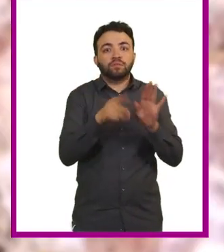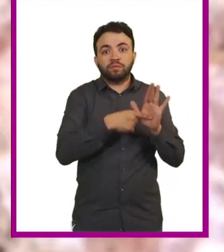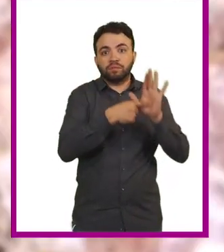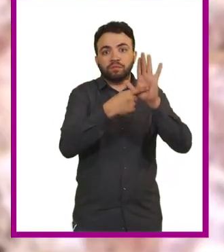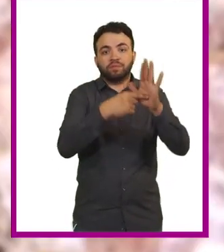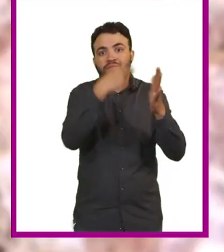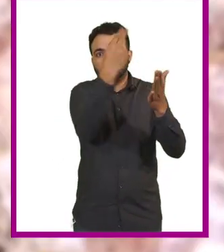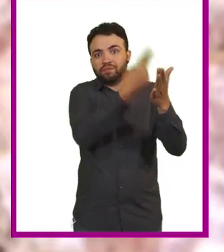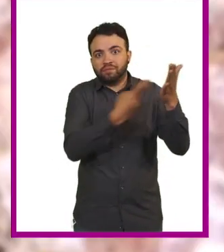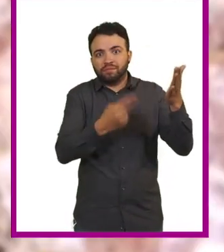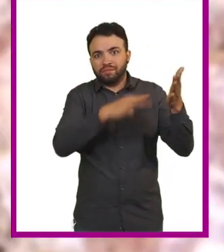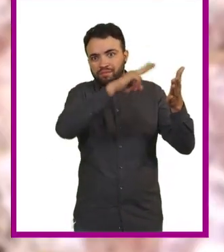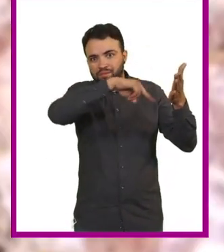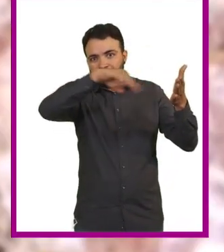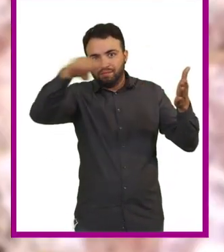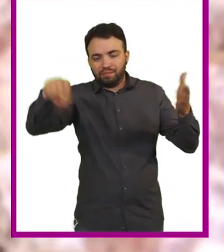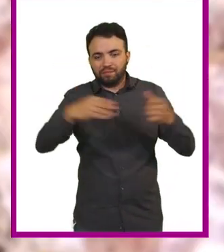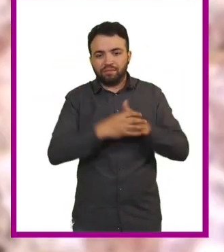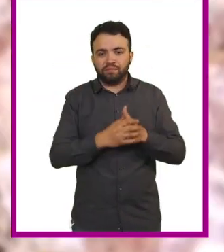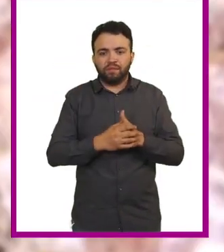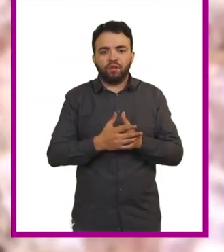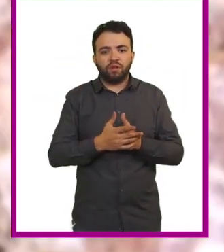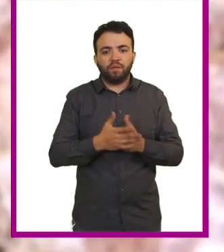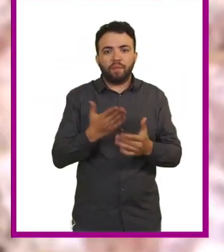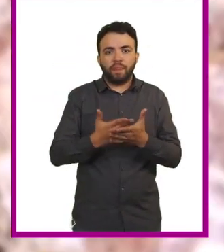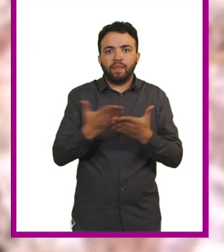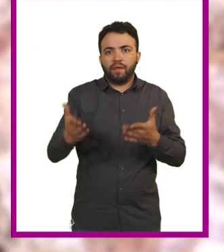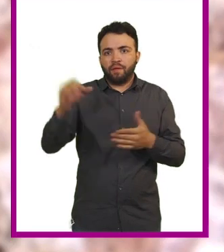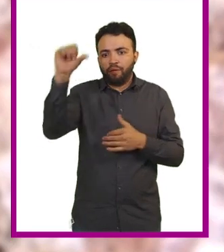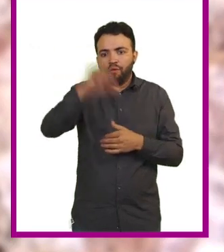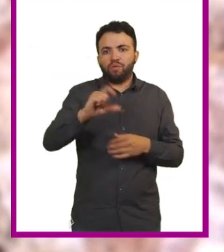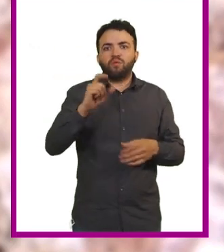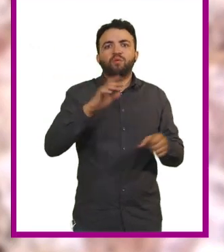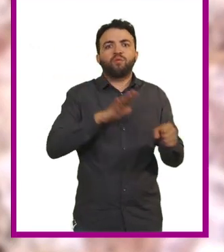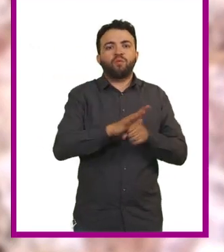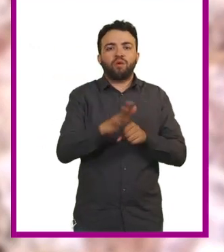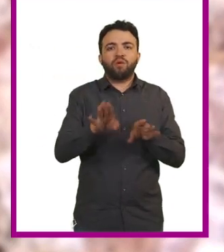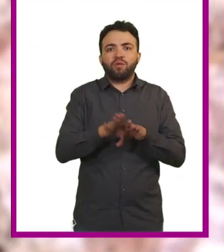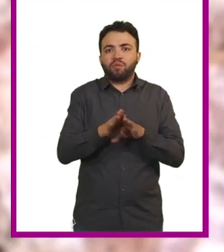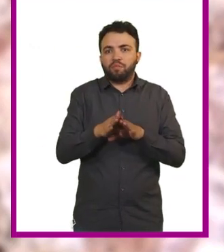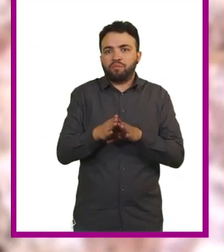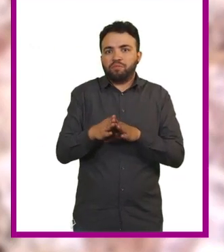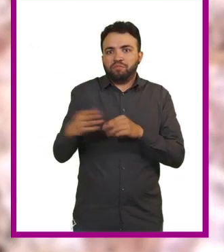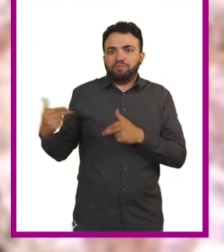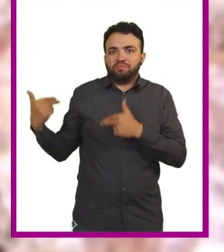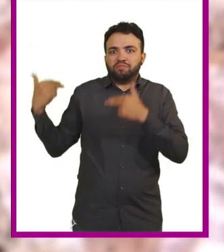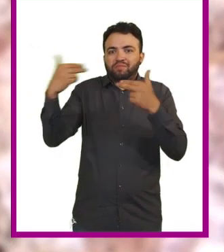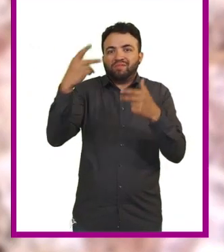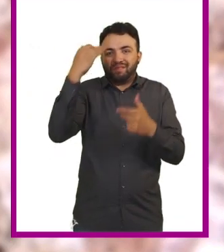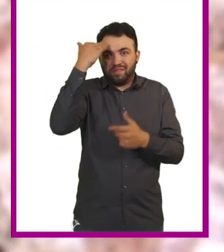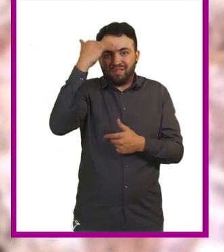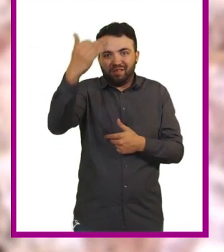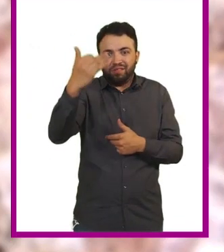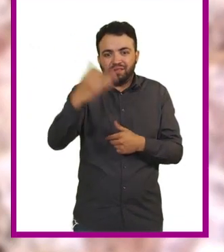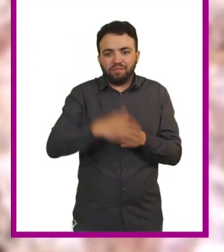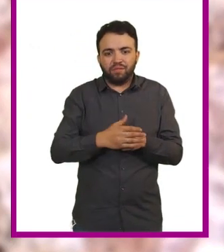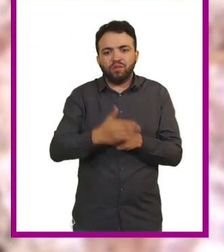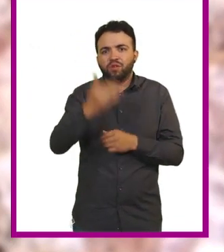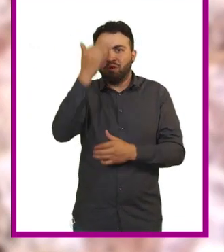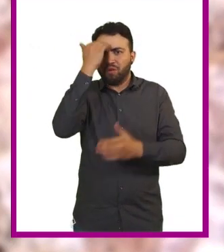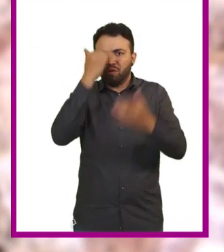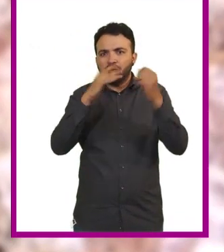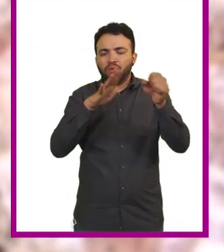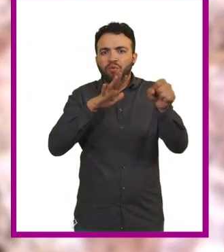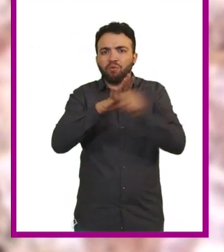bueno, jóvenes en TV, el día de hoy, ¿qué aventura nos aguarda a través del tiempo? Porque hoy, en Bajo la Lupa, conoceremos las pinturas rupestres que se